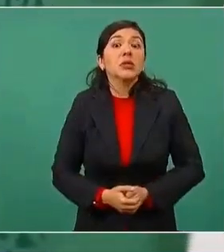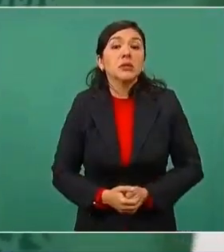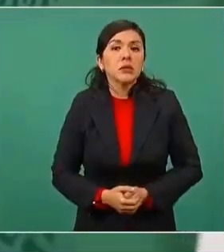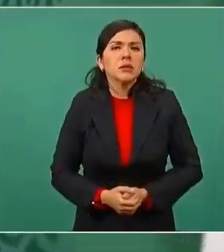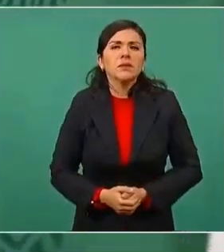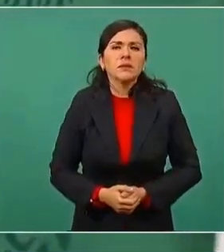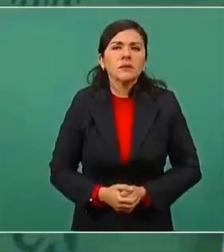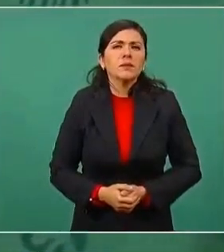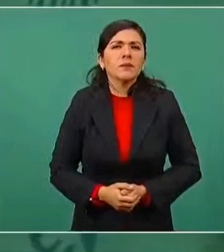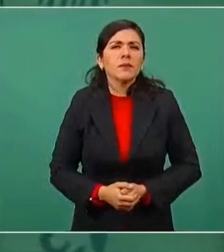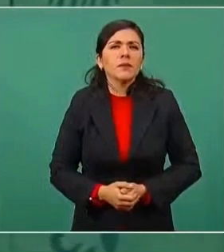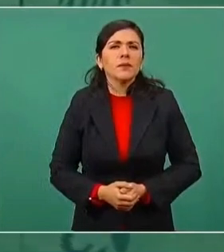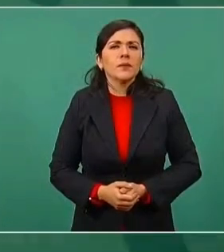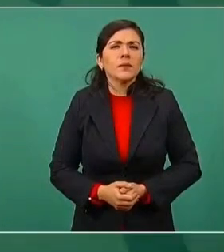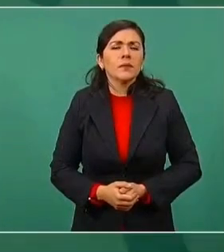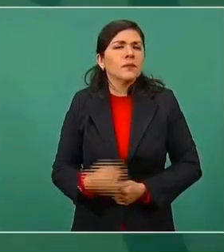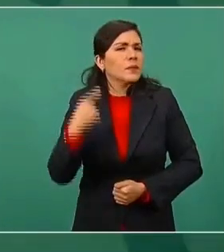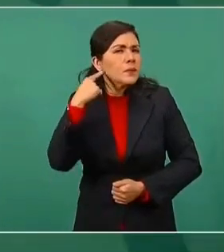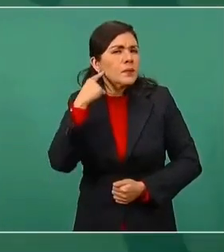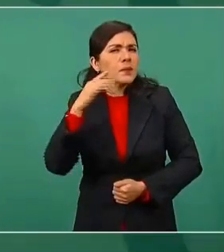eso agradecerlo